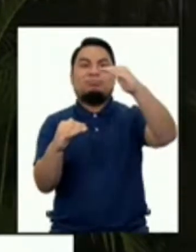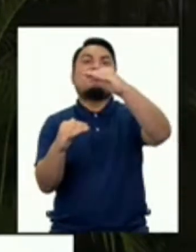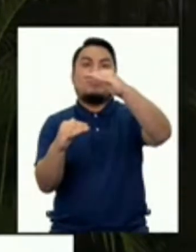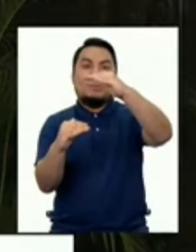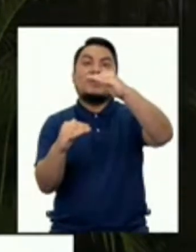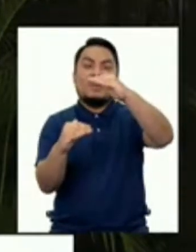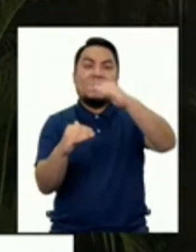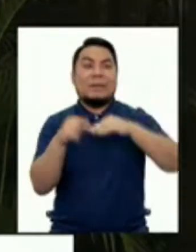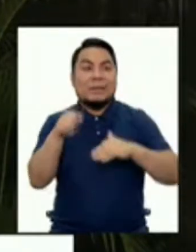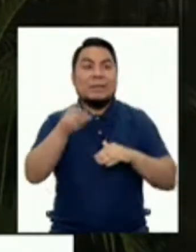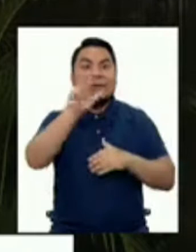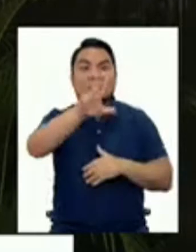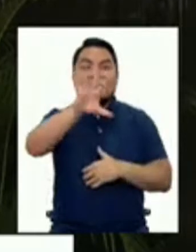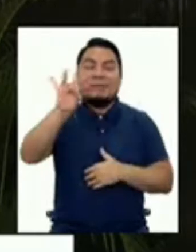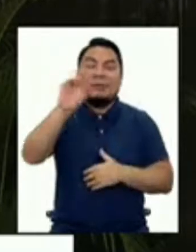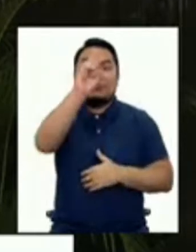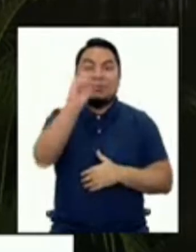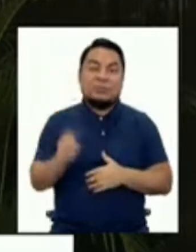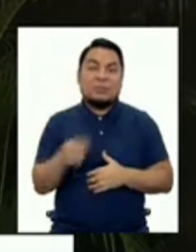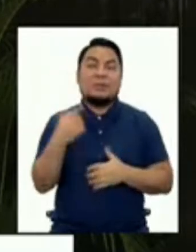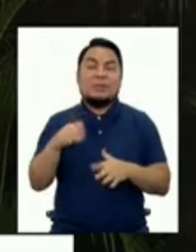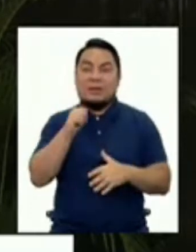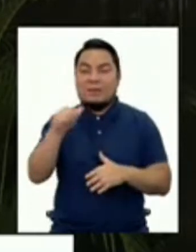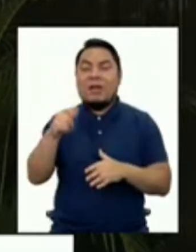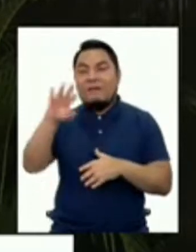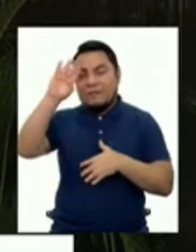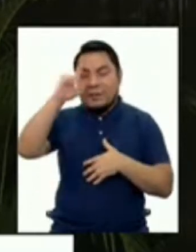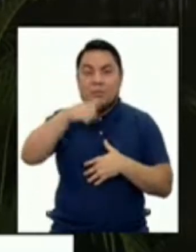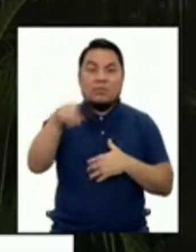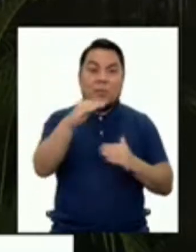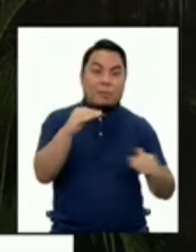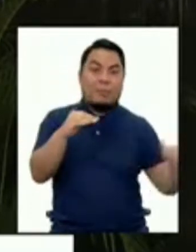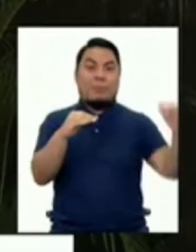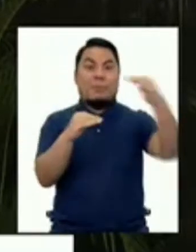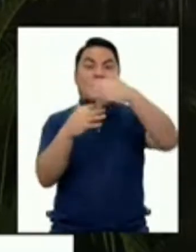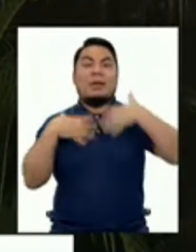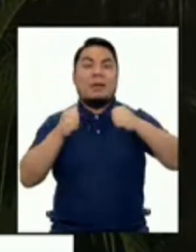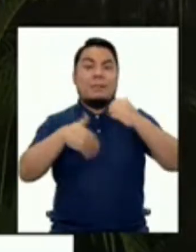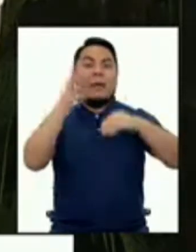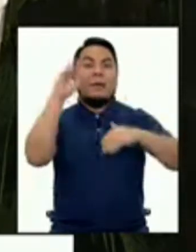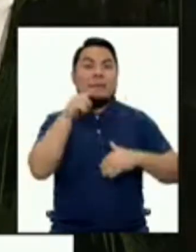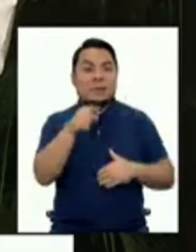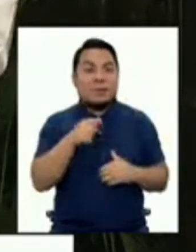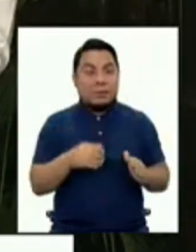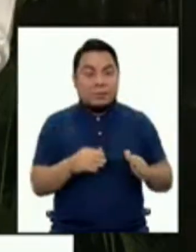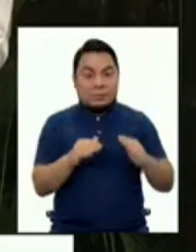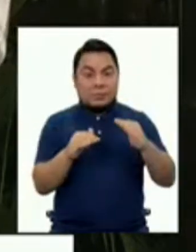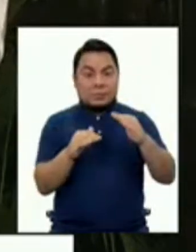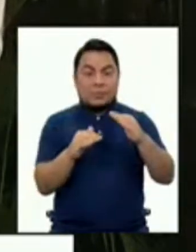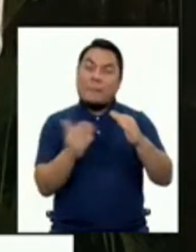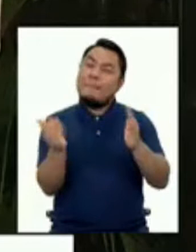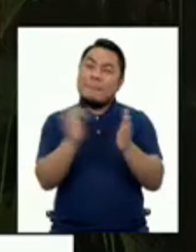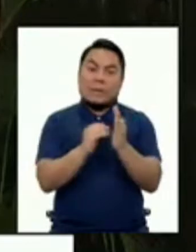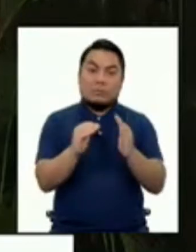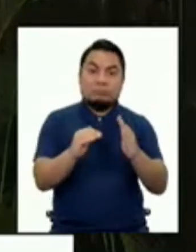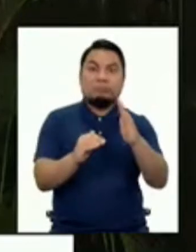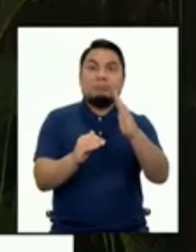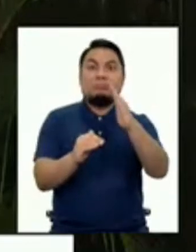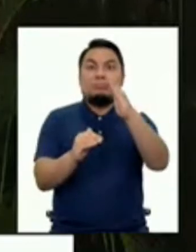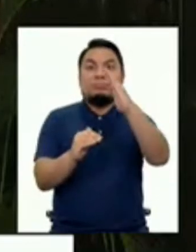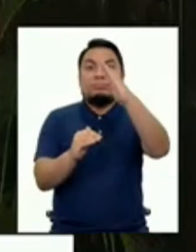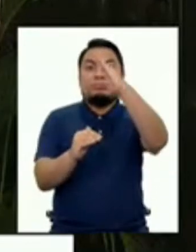el 37% son casos todavía activos. Mientras que esta curva cada vez se vaya abriendo, quiere decir